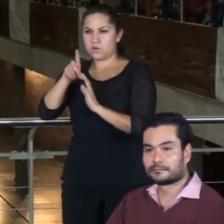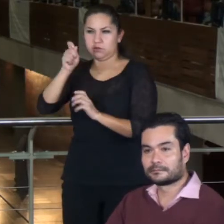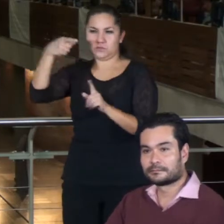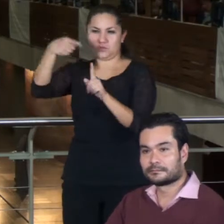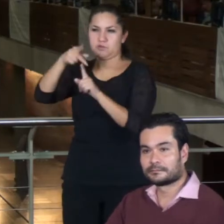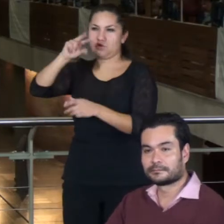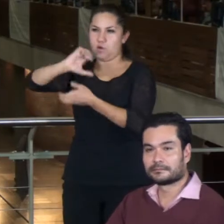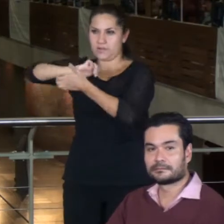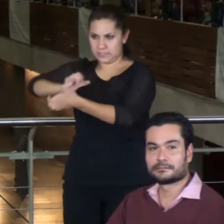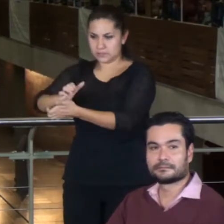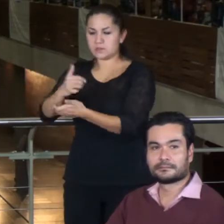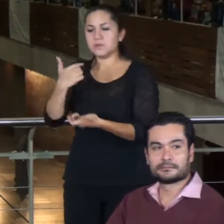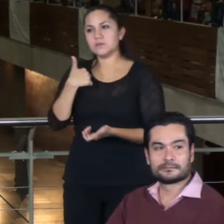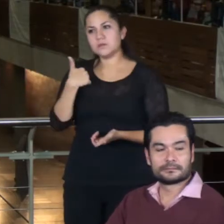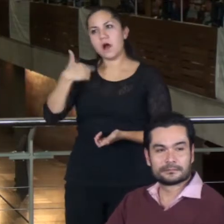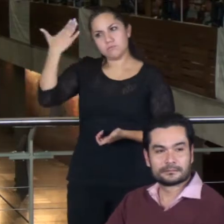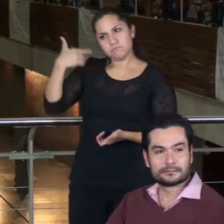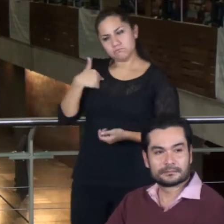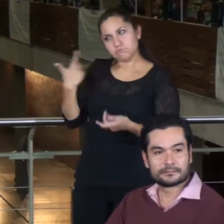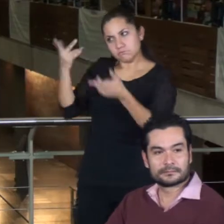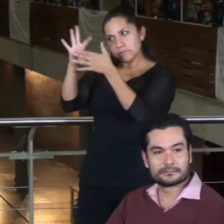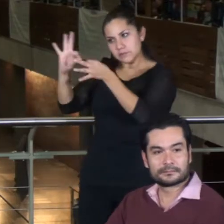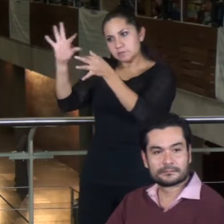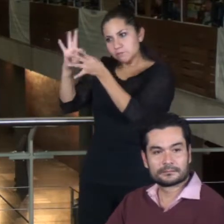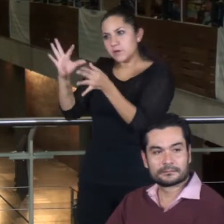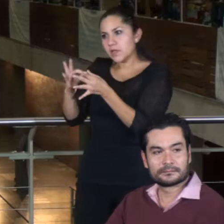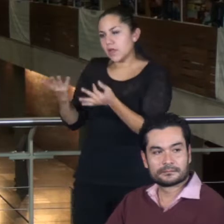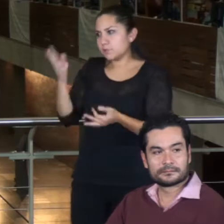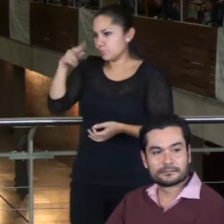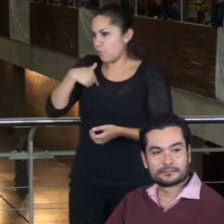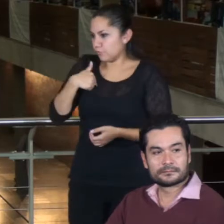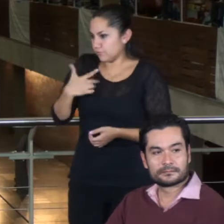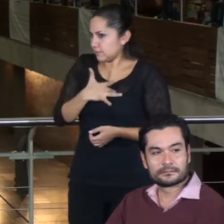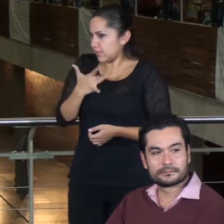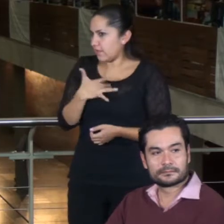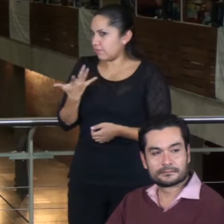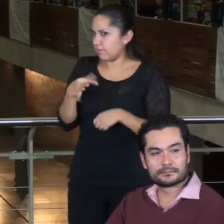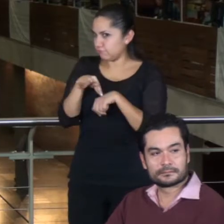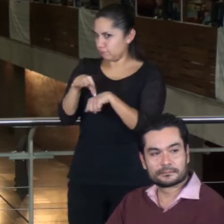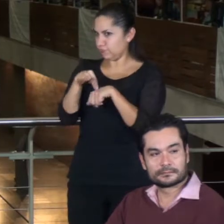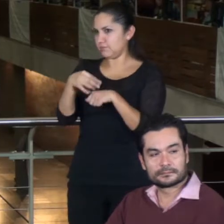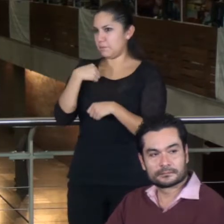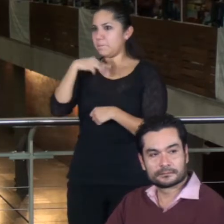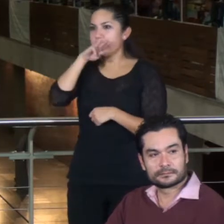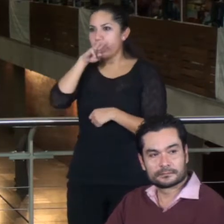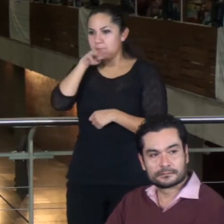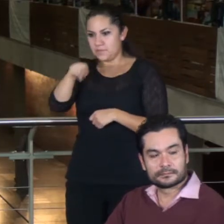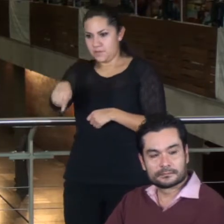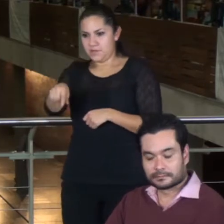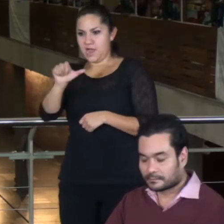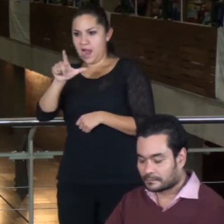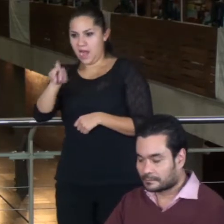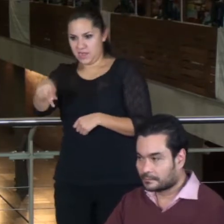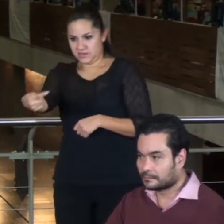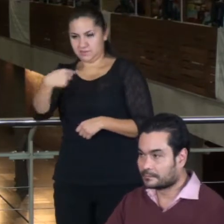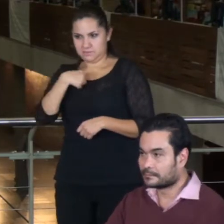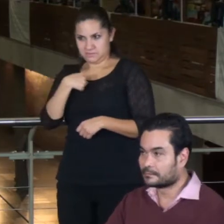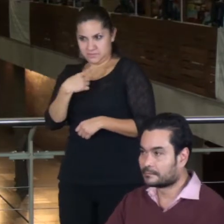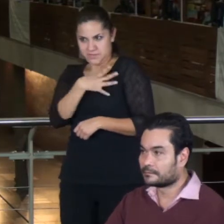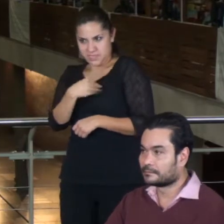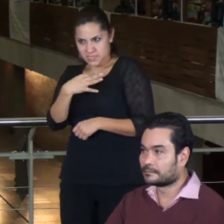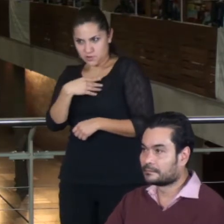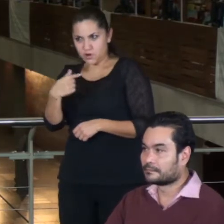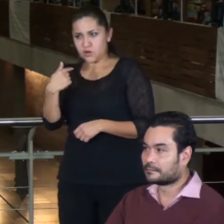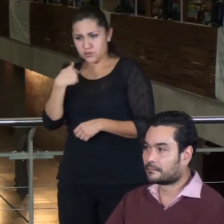situación sin duda que me ha marcado después que soy mamá de alan no y yo decía por favor vea